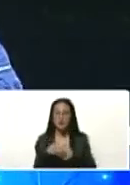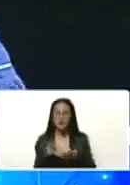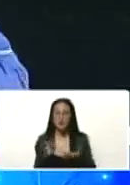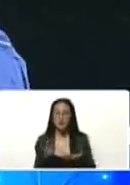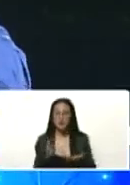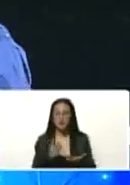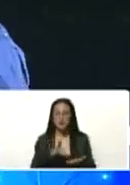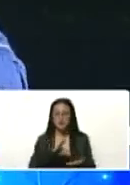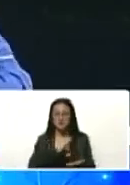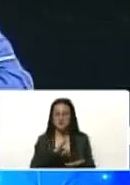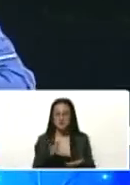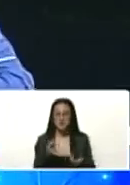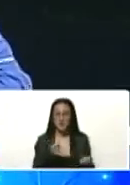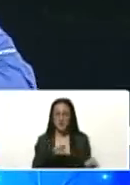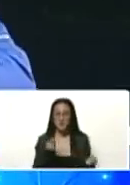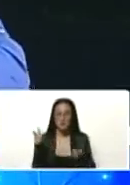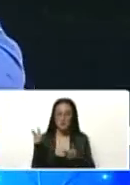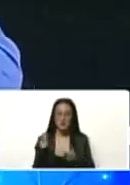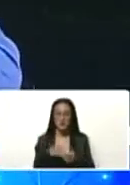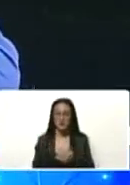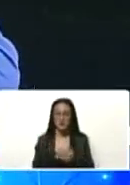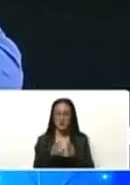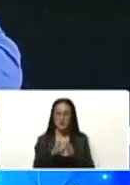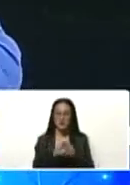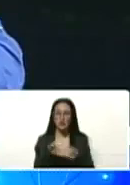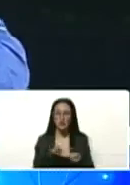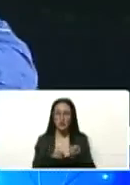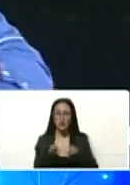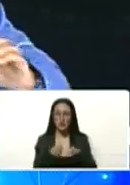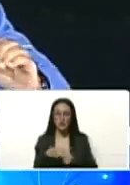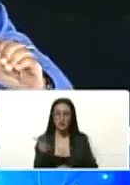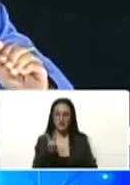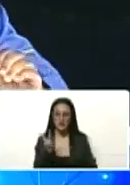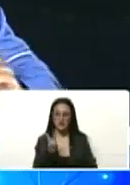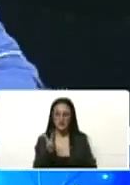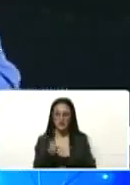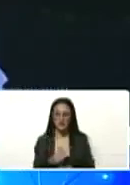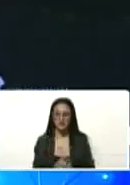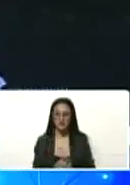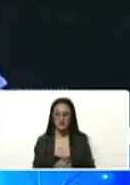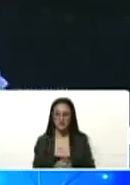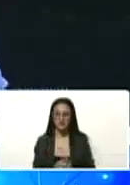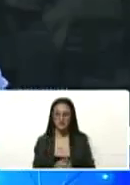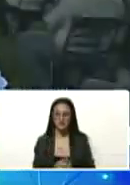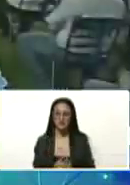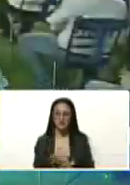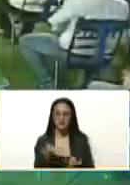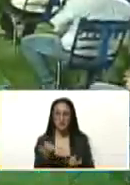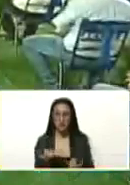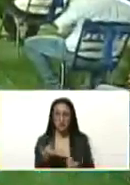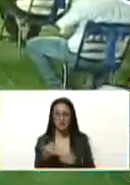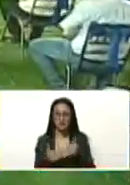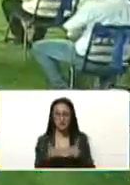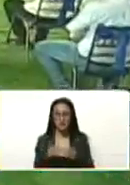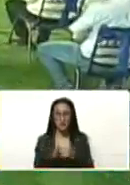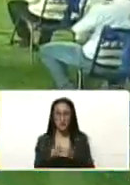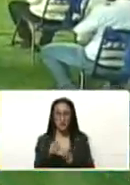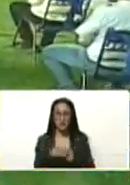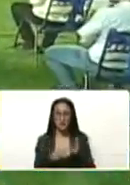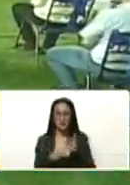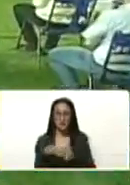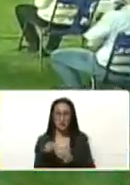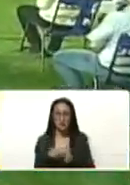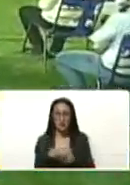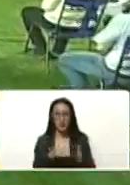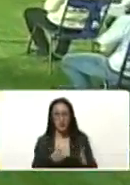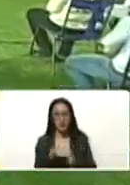vocación exportadora de toda la economía venezolana. Vamos a construir el camino, la